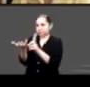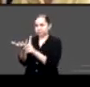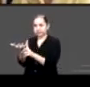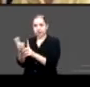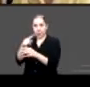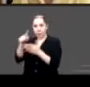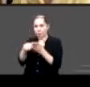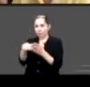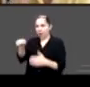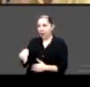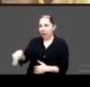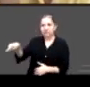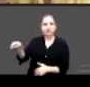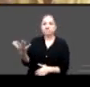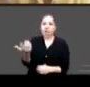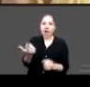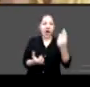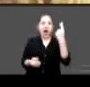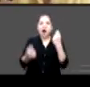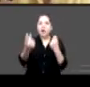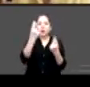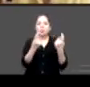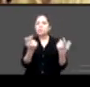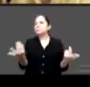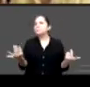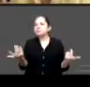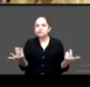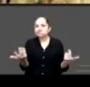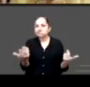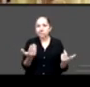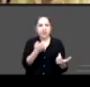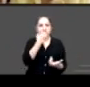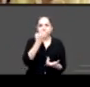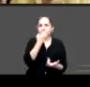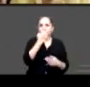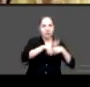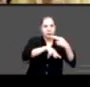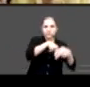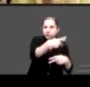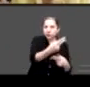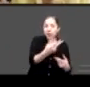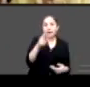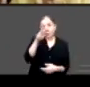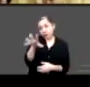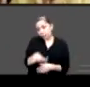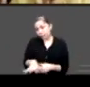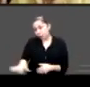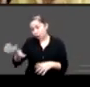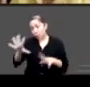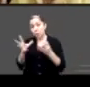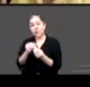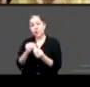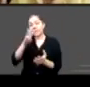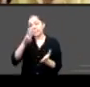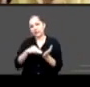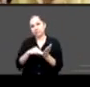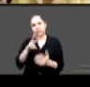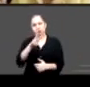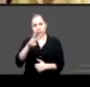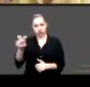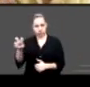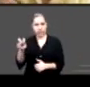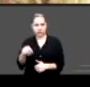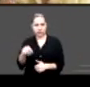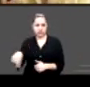van a la escuela, de hecho. Entonces, comentarles que tenemos 3,200 brigadistas juveniles